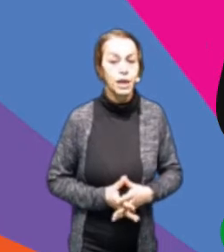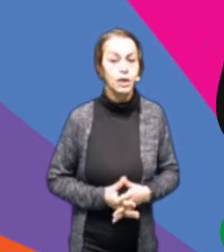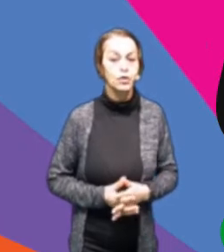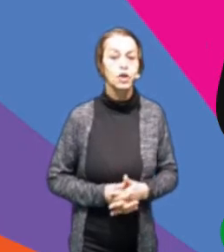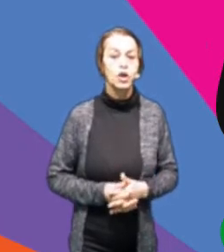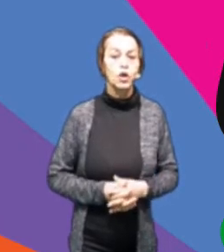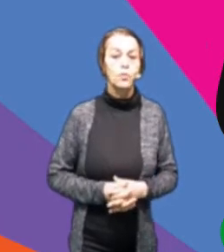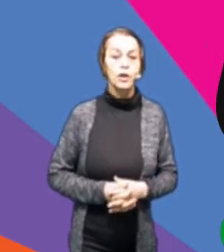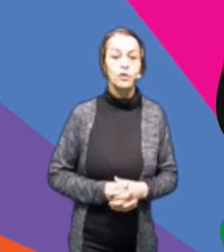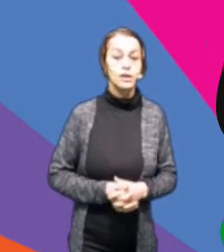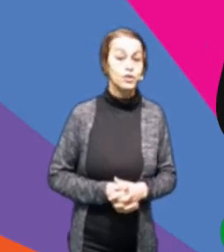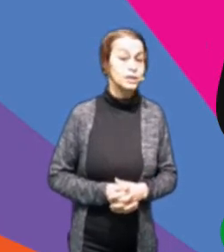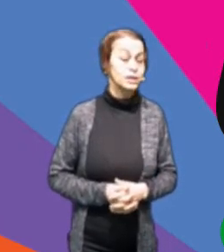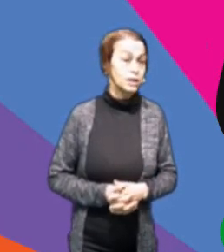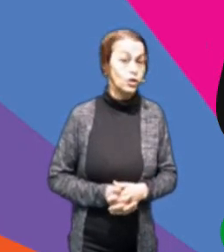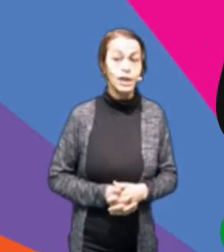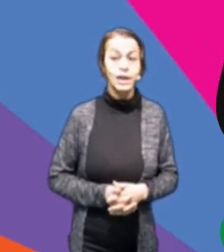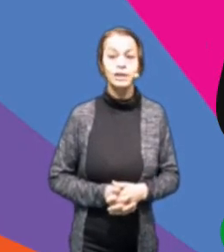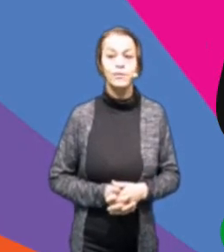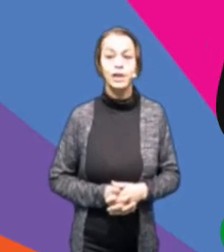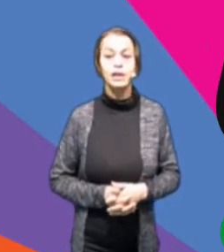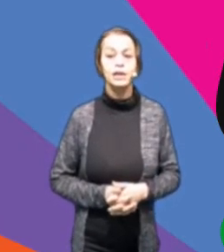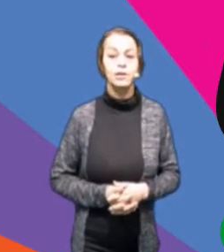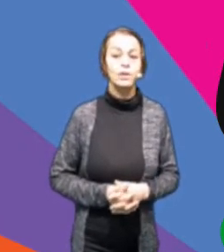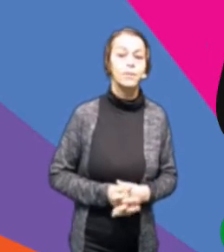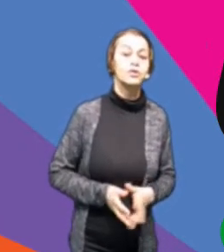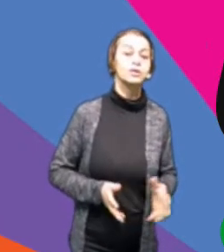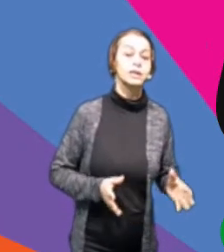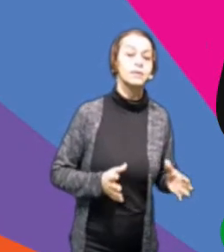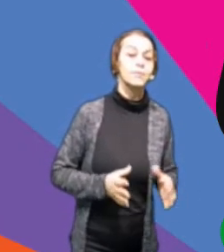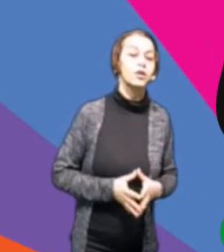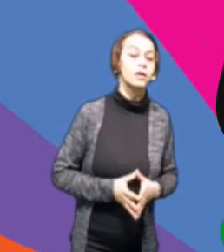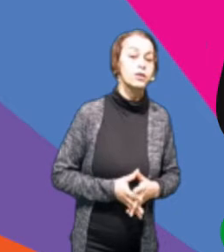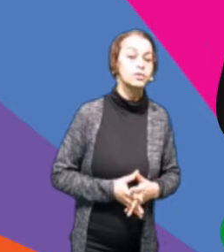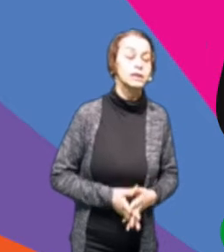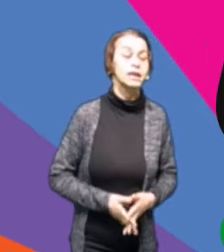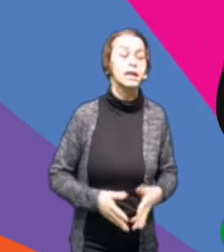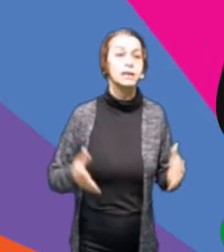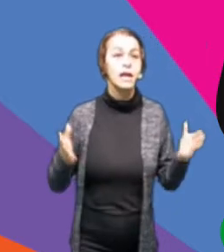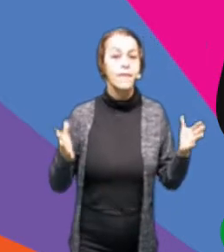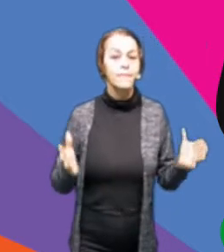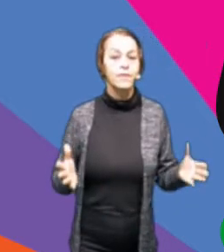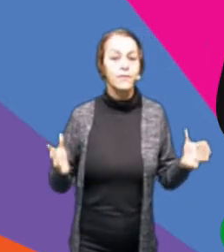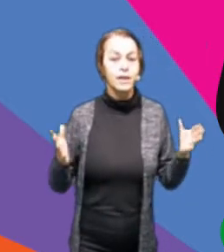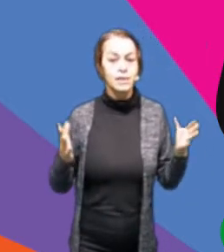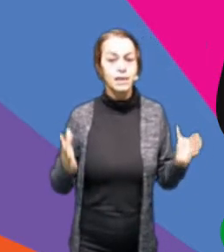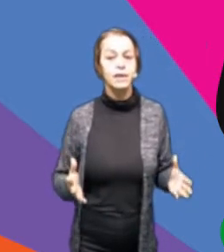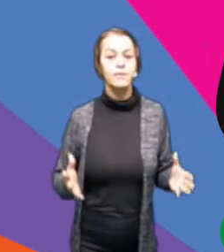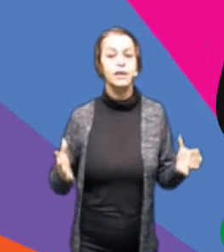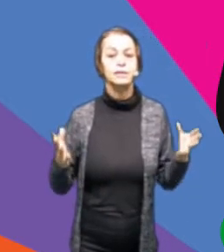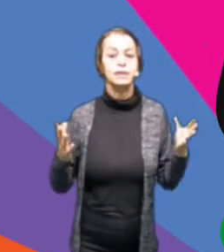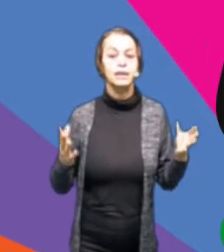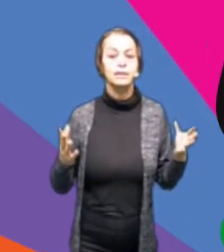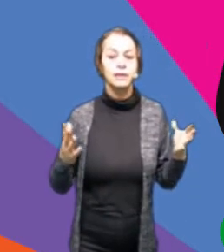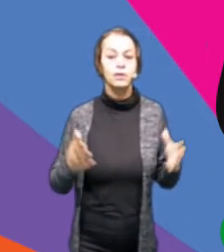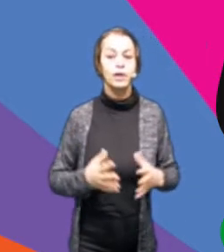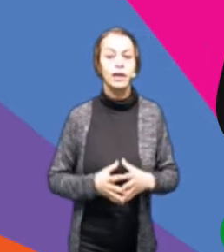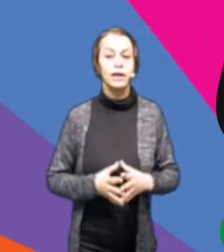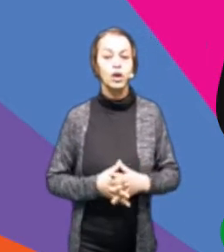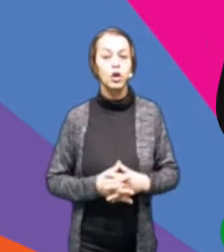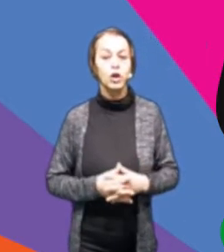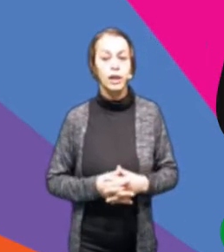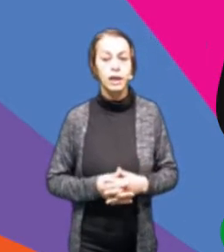Menos. Como en ocasiones anteriores, las actividades de Ni Una Menos se hacen bajo la consigna vivas, libres,